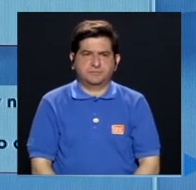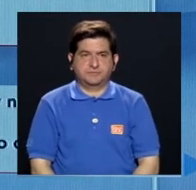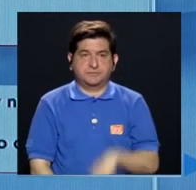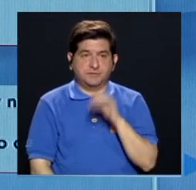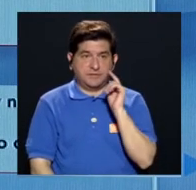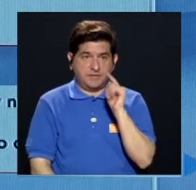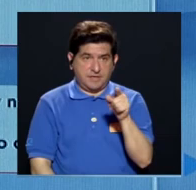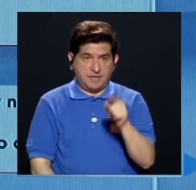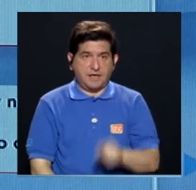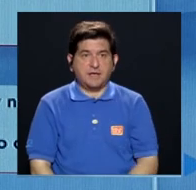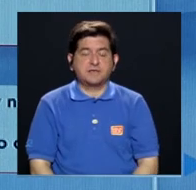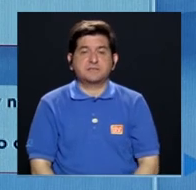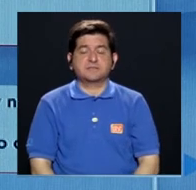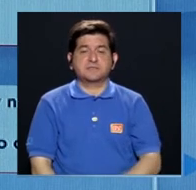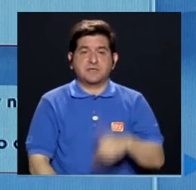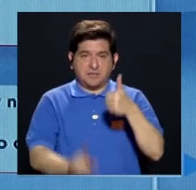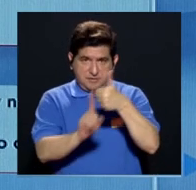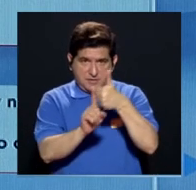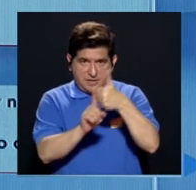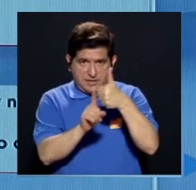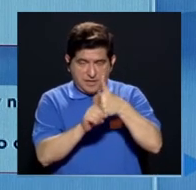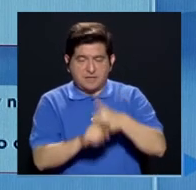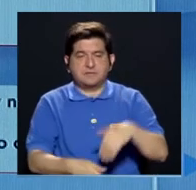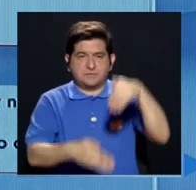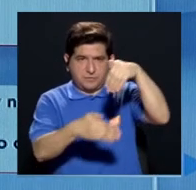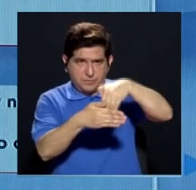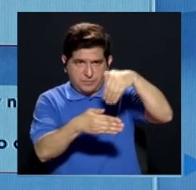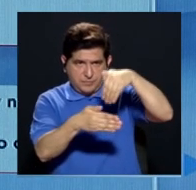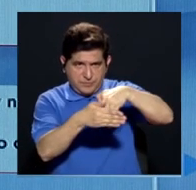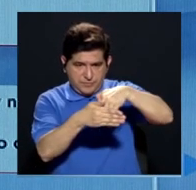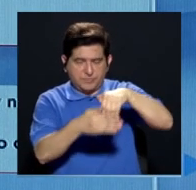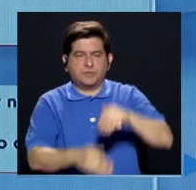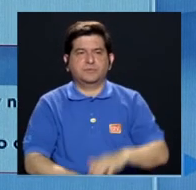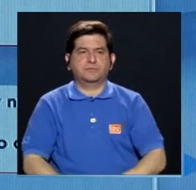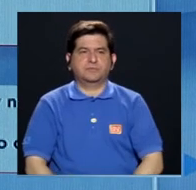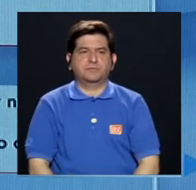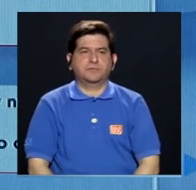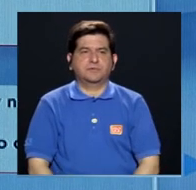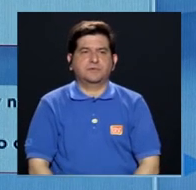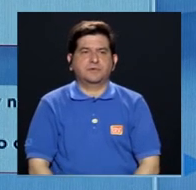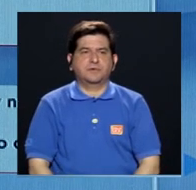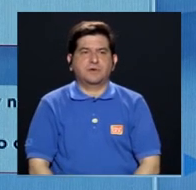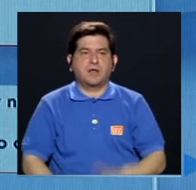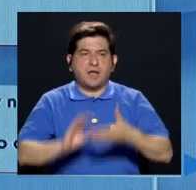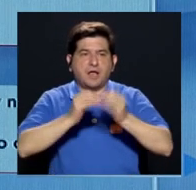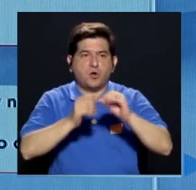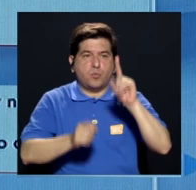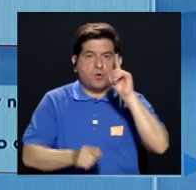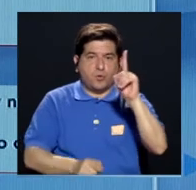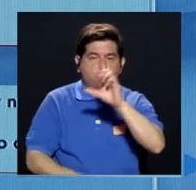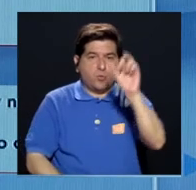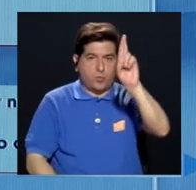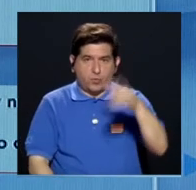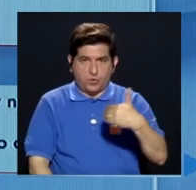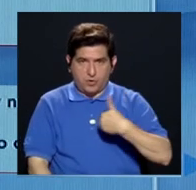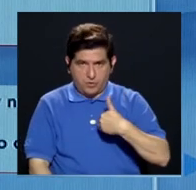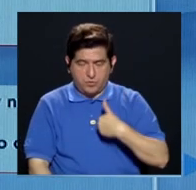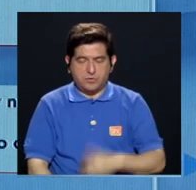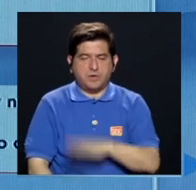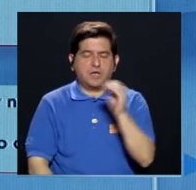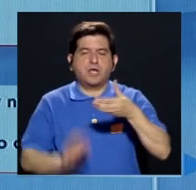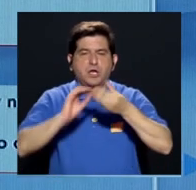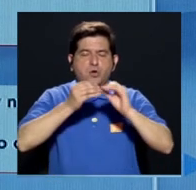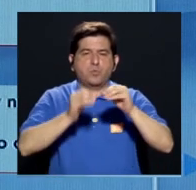repositorio de autodepósito Kerwa, que es el número uno en Costa Rica y el